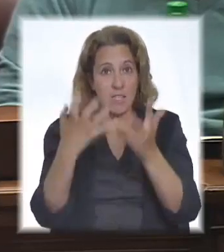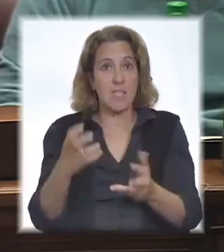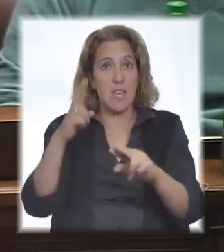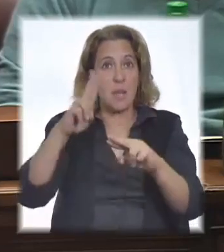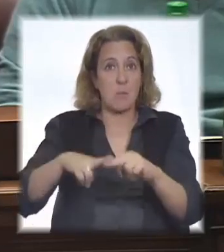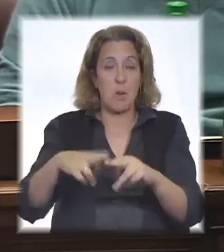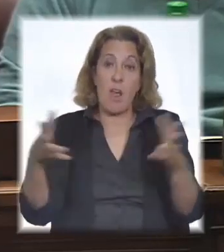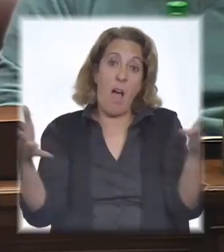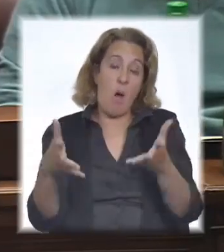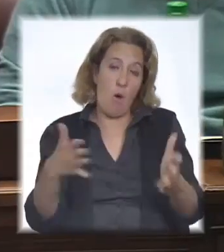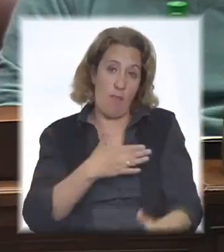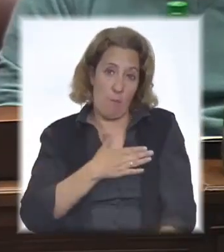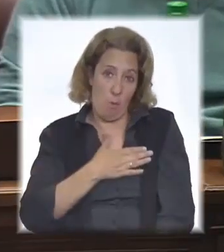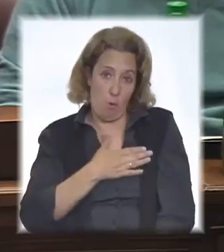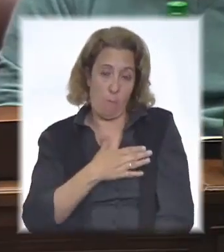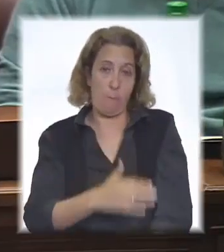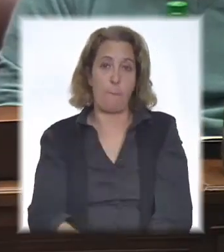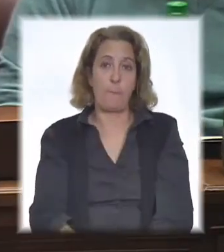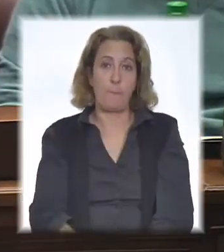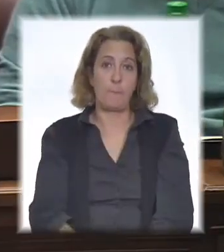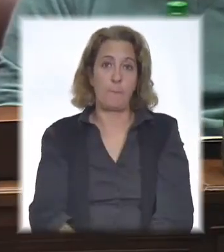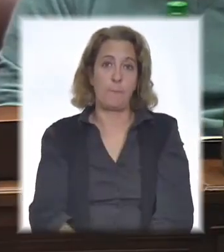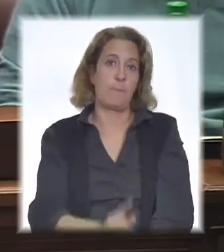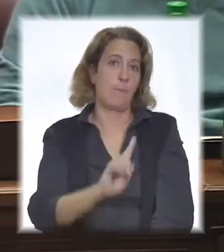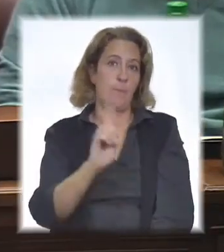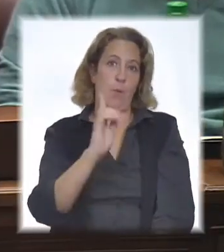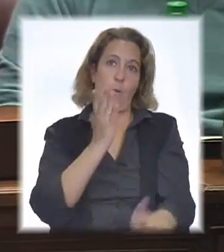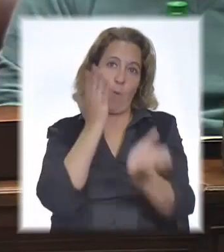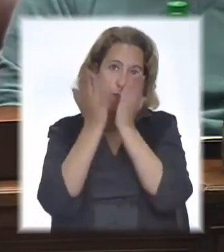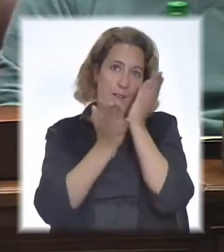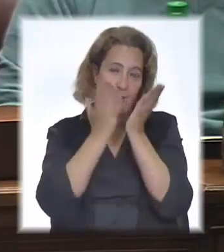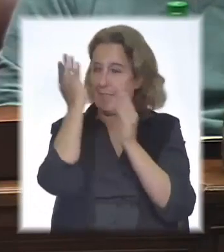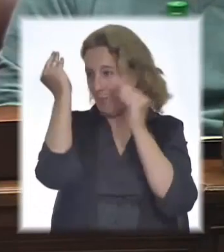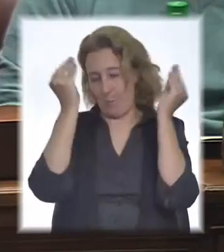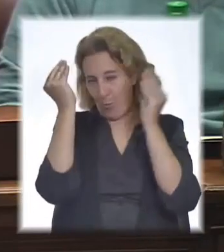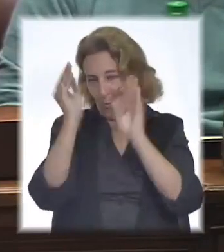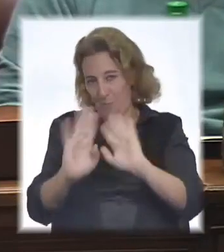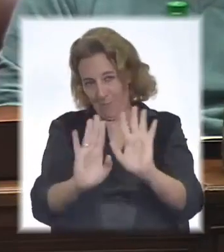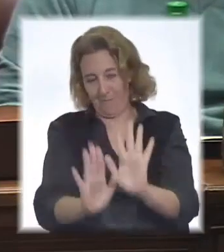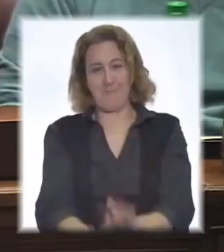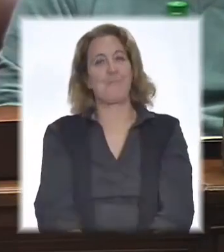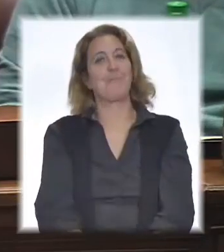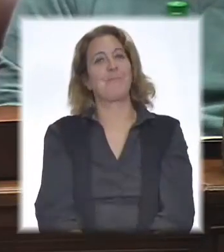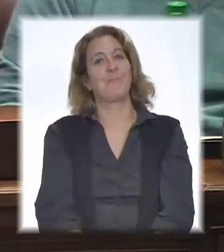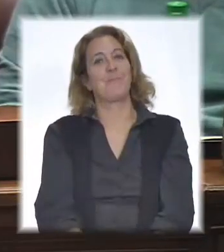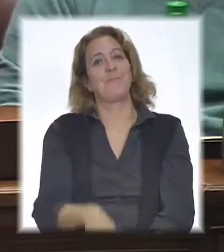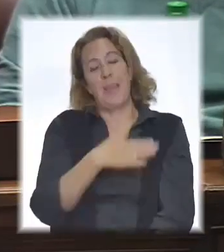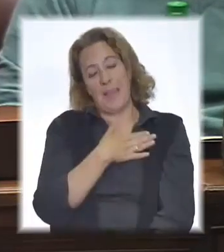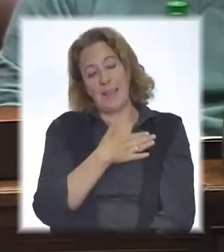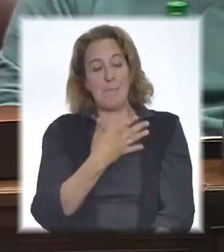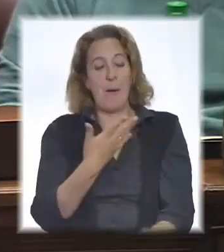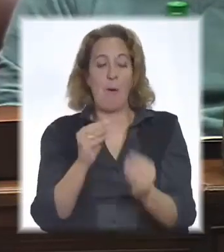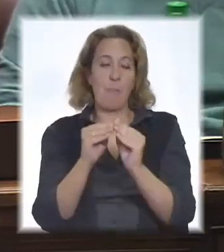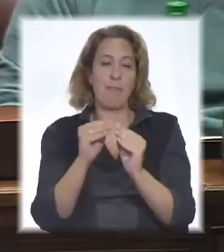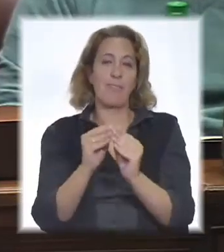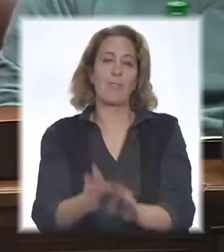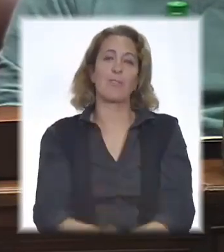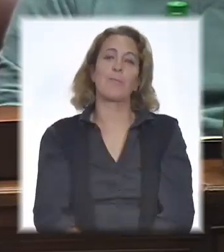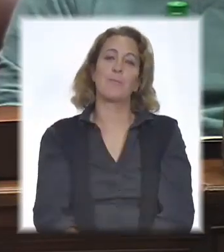ahora de amor no voy a cantar no se preocupen estimados compañeros